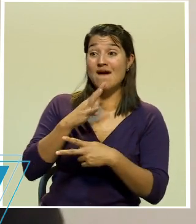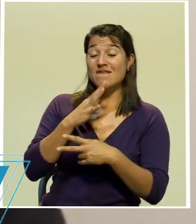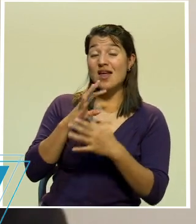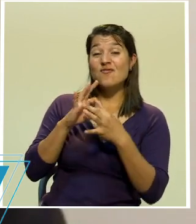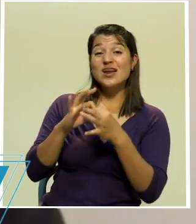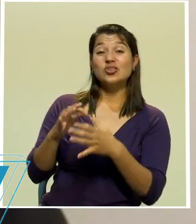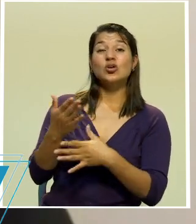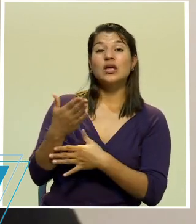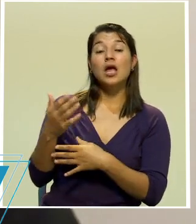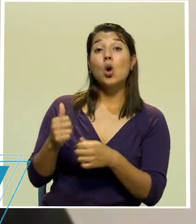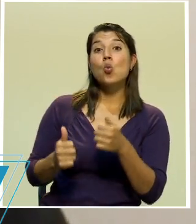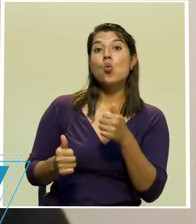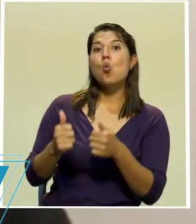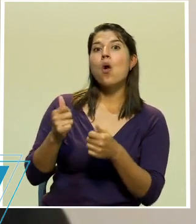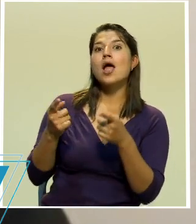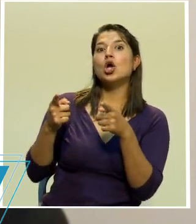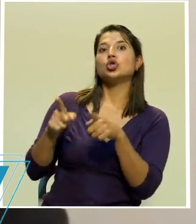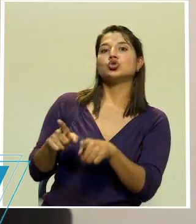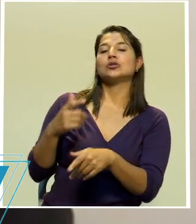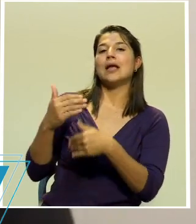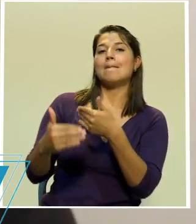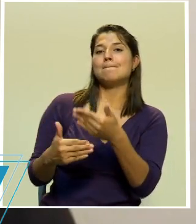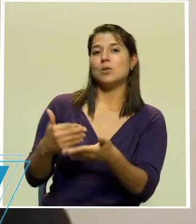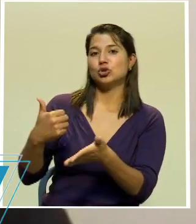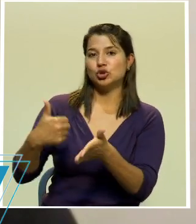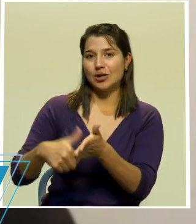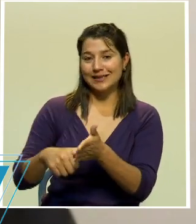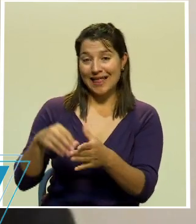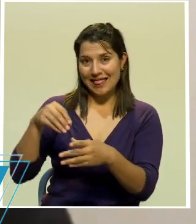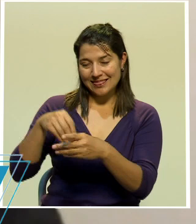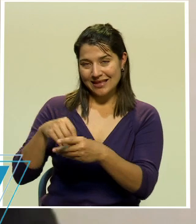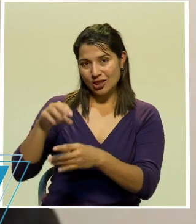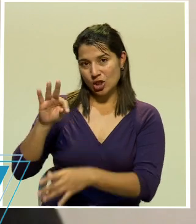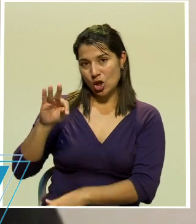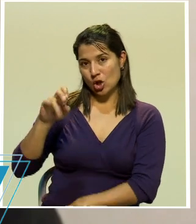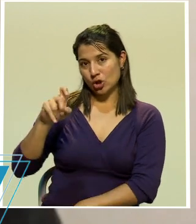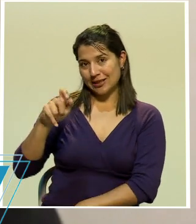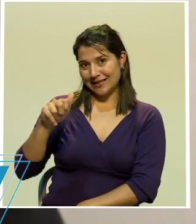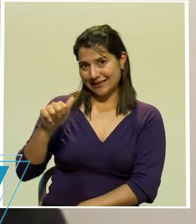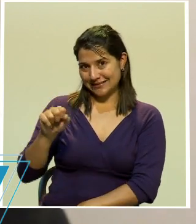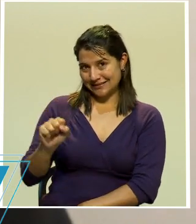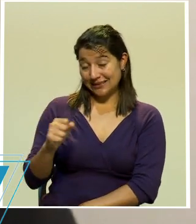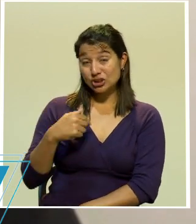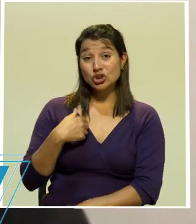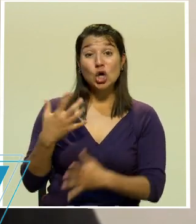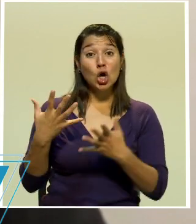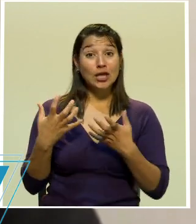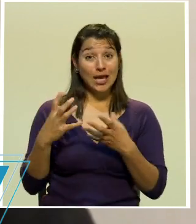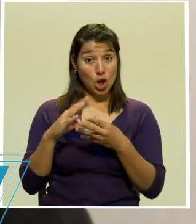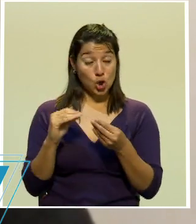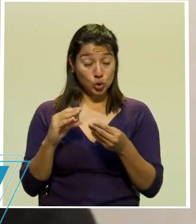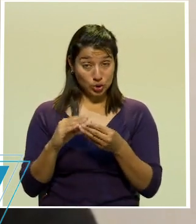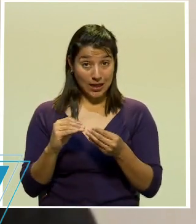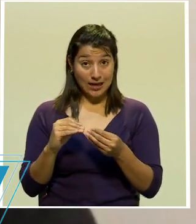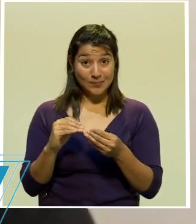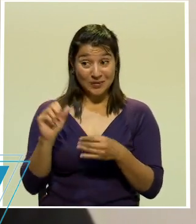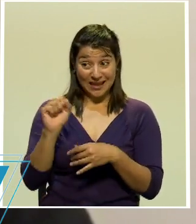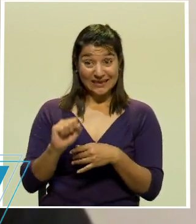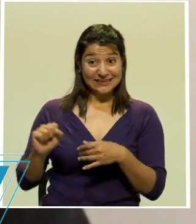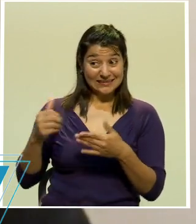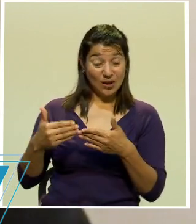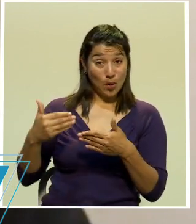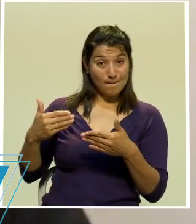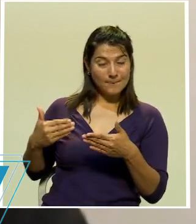las consecuencias del proceso electoral dentro de Texas. Yo le cuento también un poco, el mismo sábado salí un